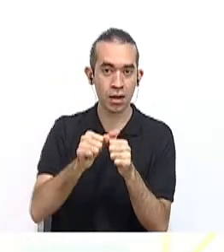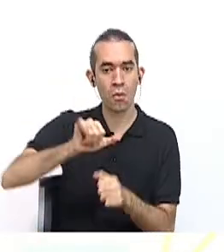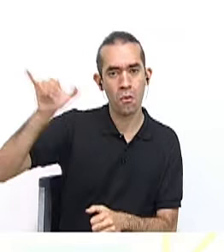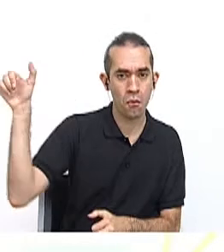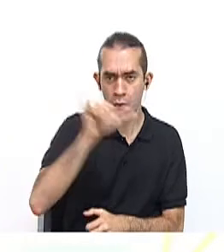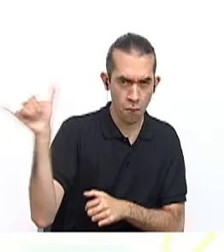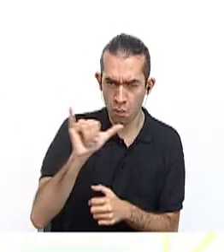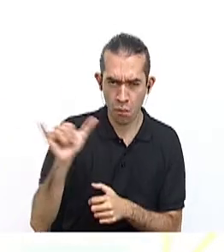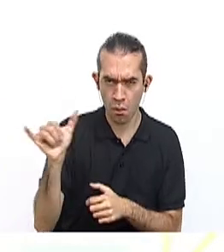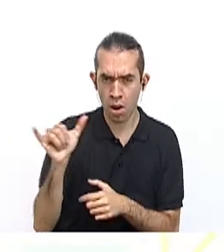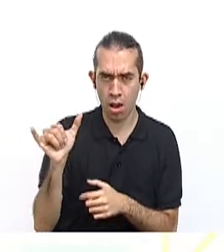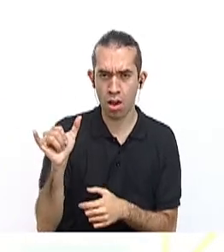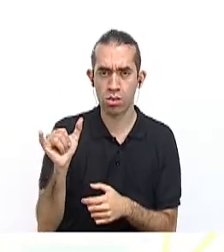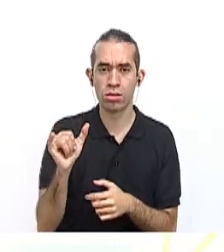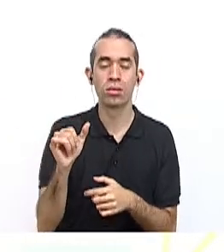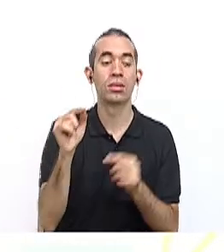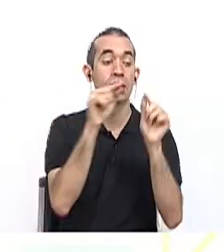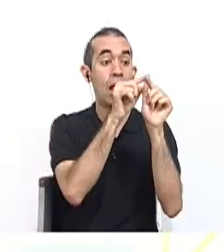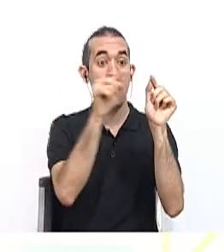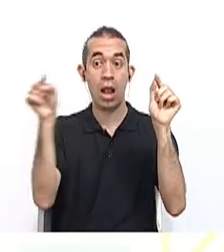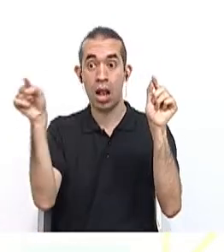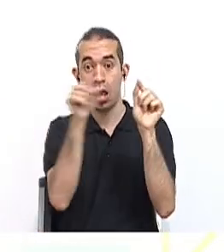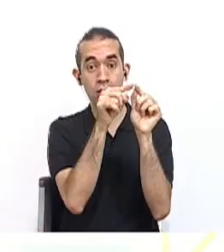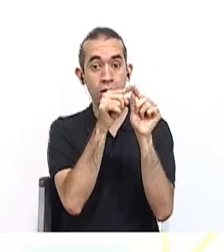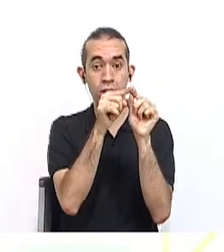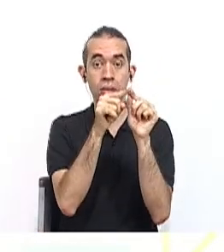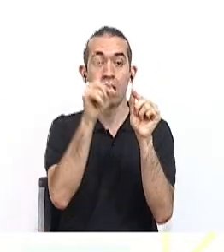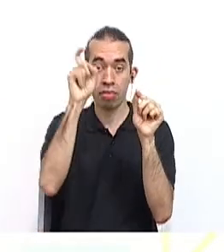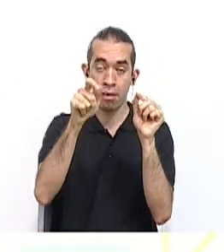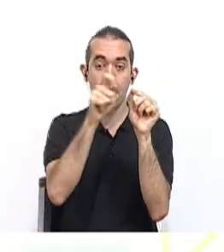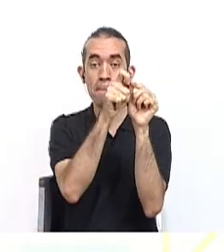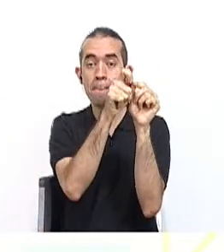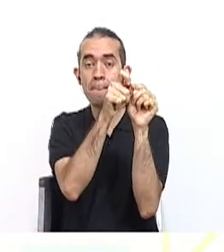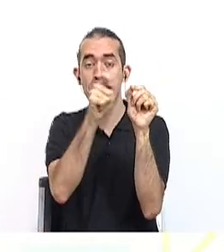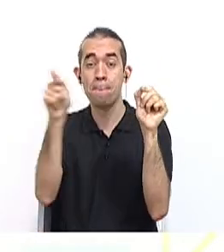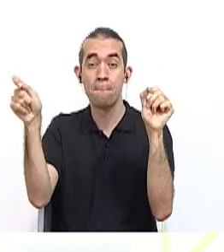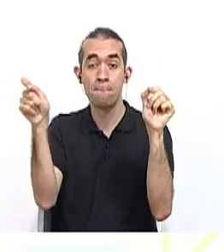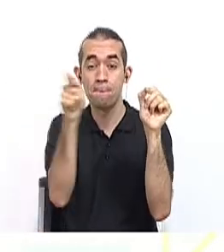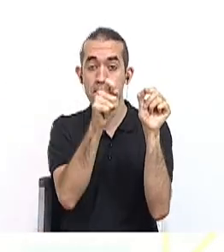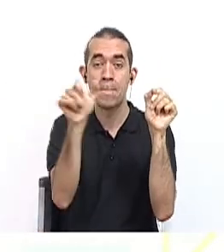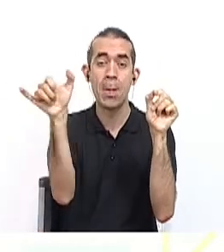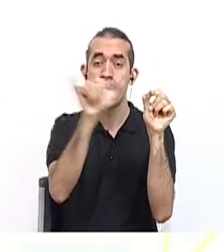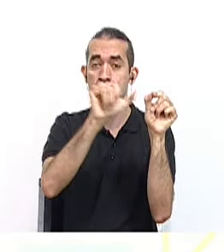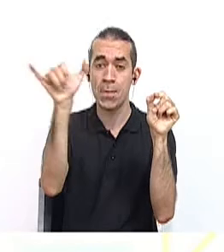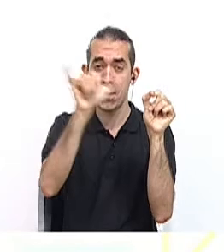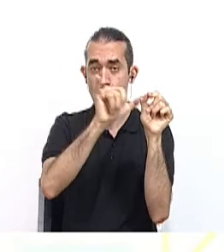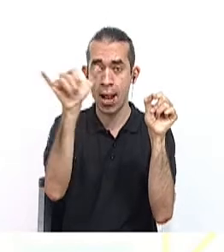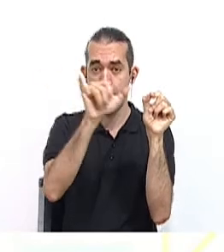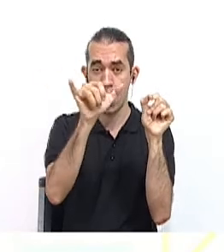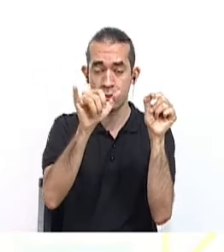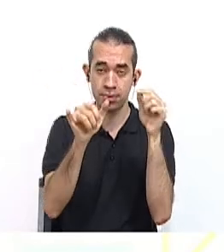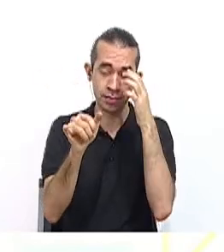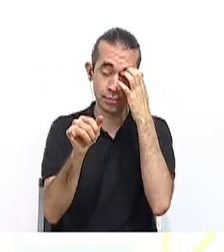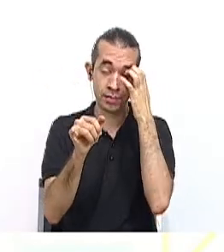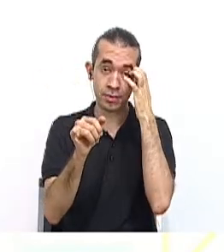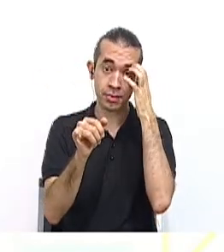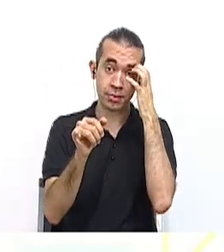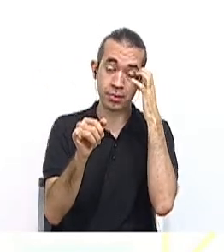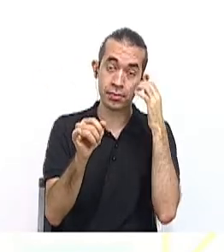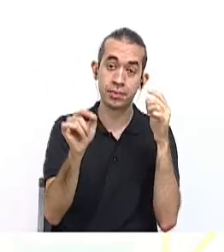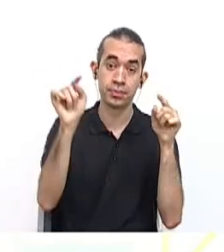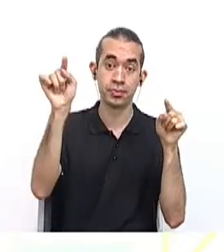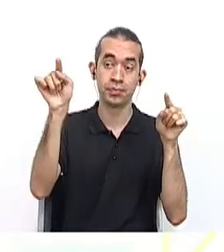congruencia, esos lados tienen que tener la misma medida entre ellos y el